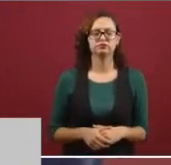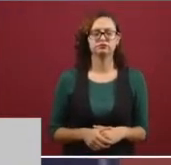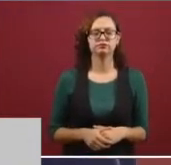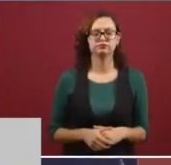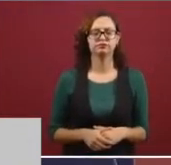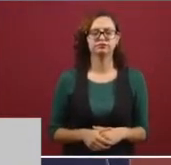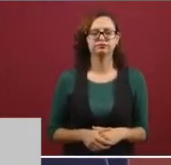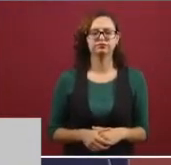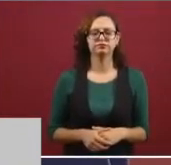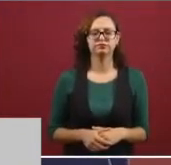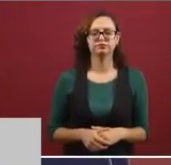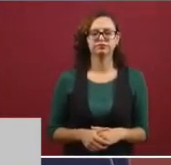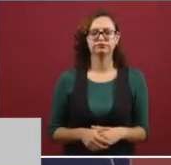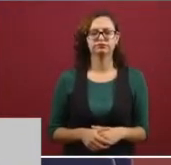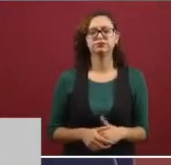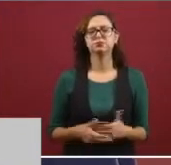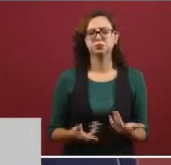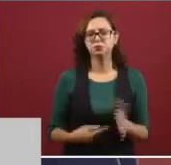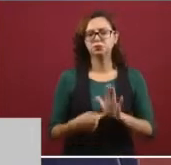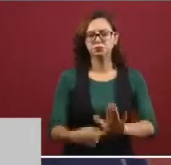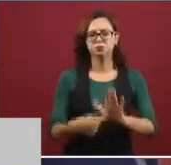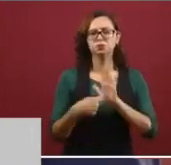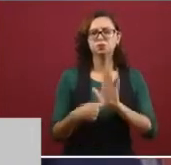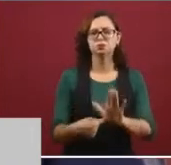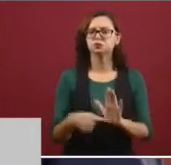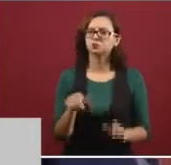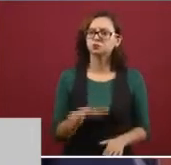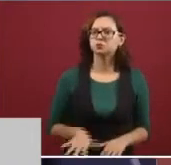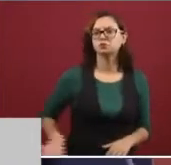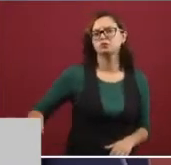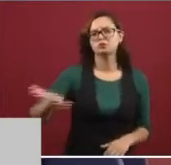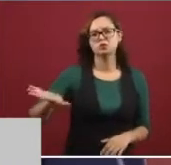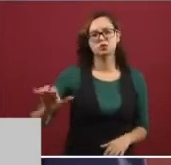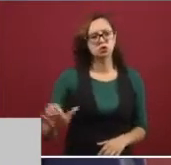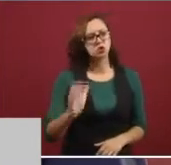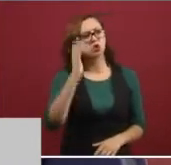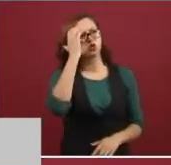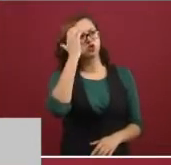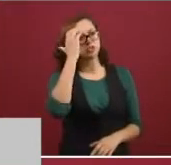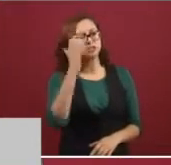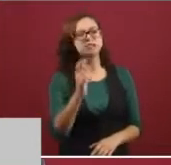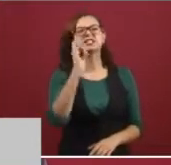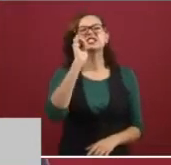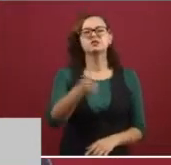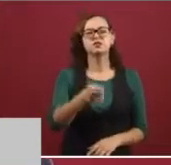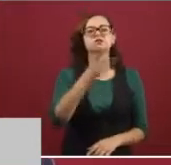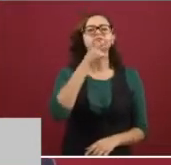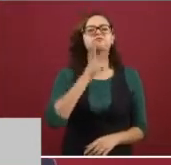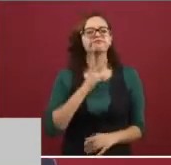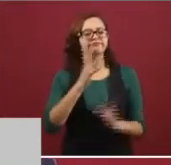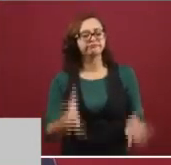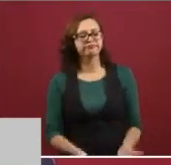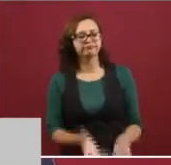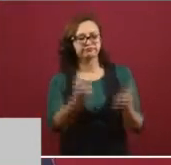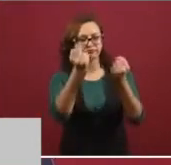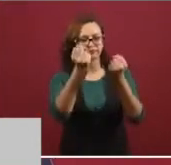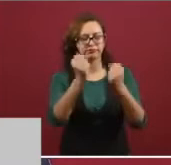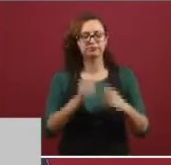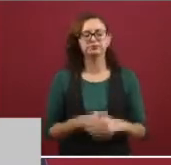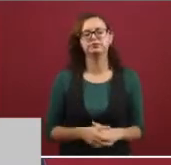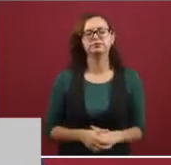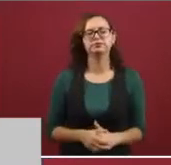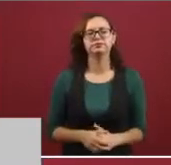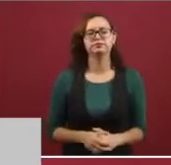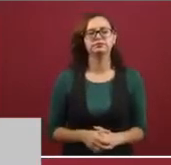mucha inversión extranjera y nacional privada para aumentar la producción logrando 3 millones de barriles diarios. Esto no ocurrió y al contrario, se cayó